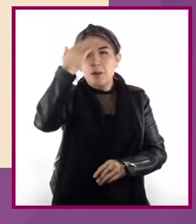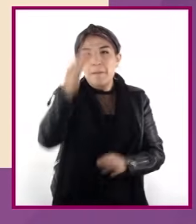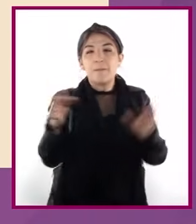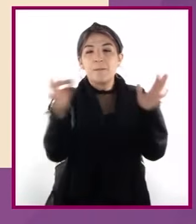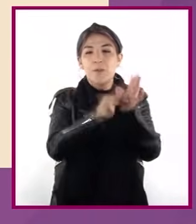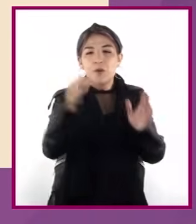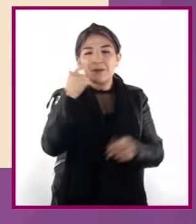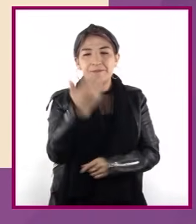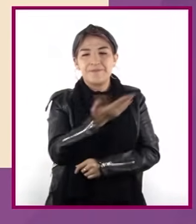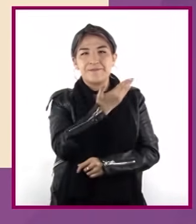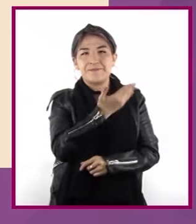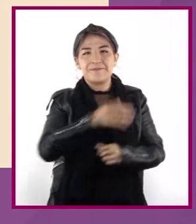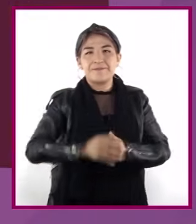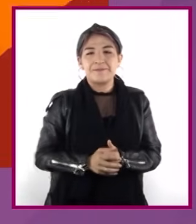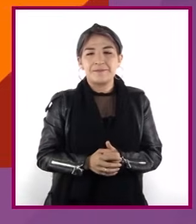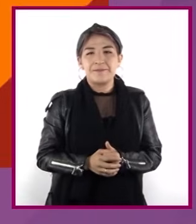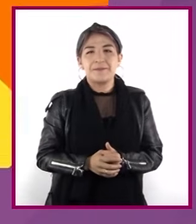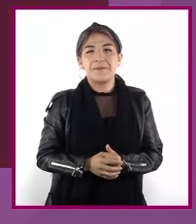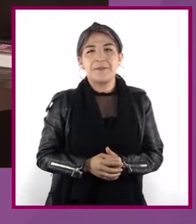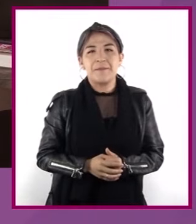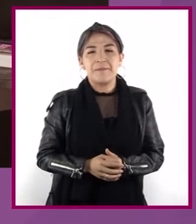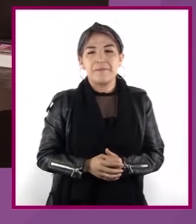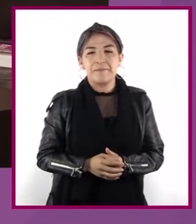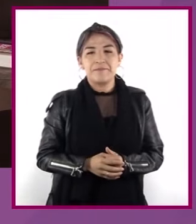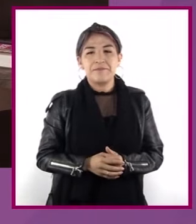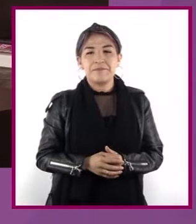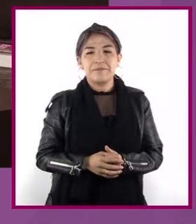punto de ebullición.